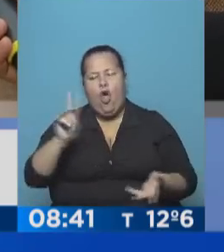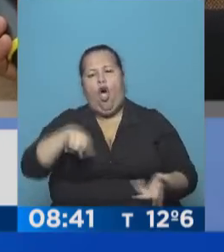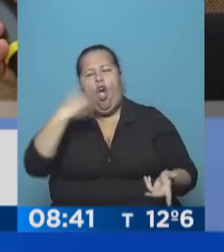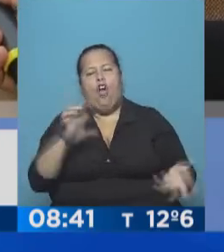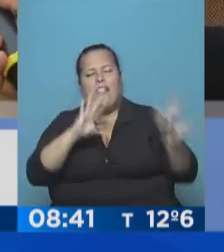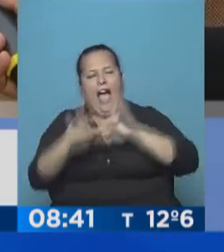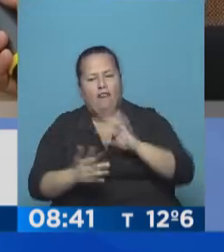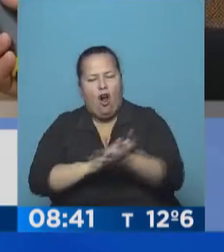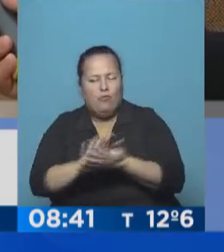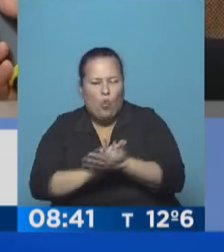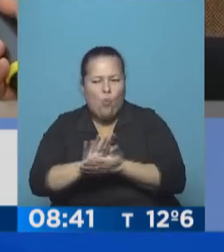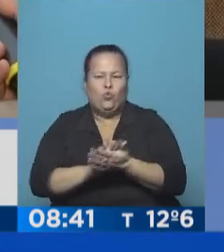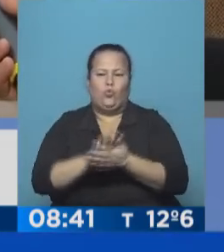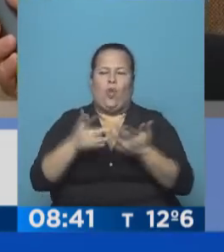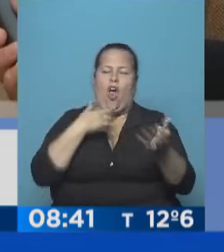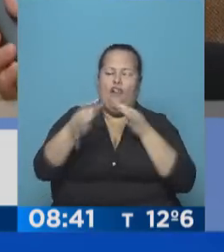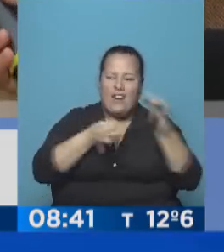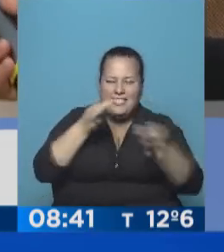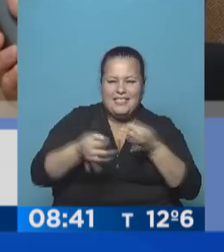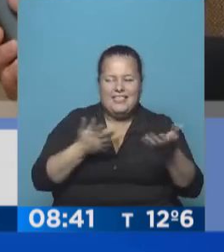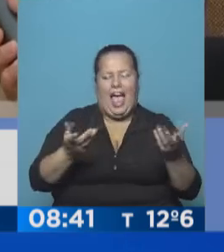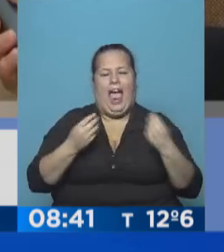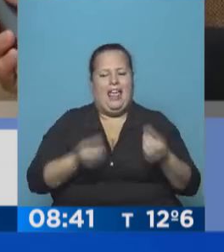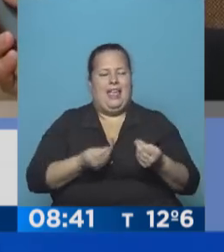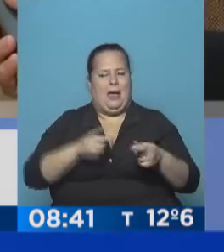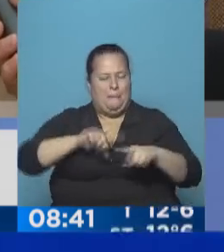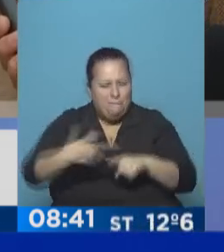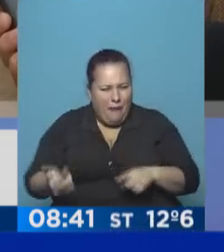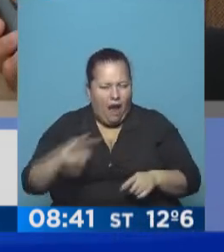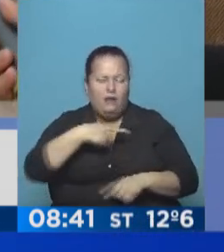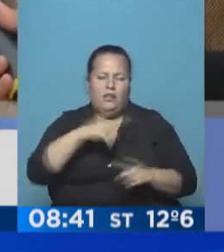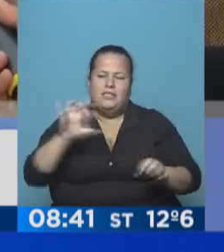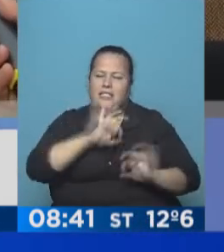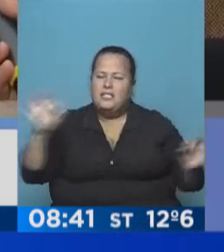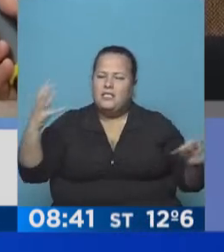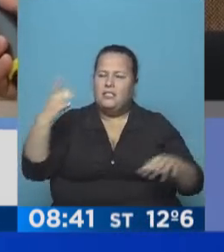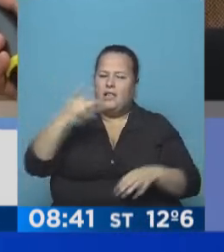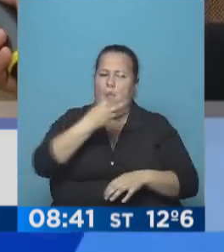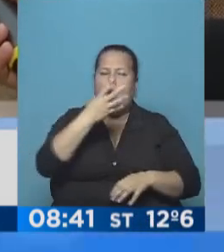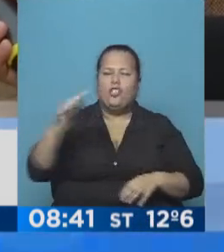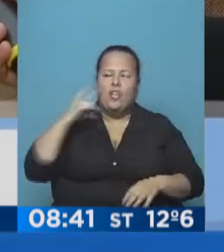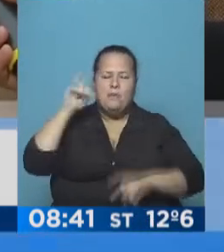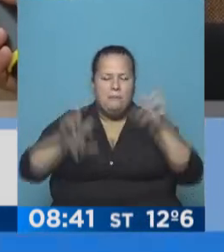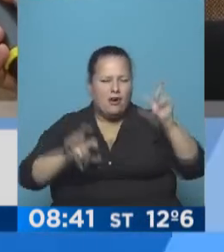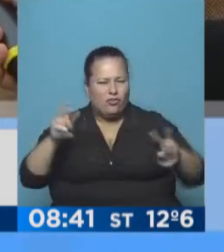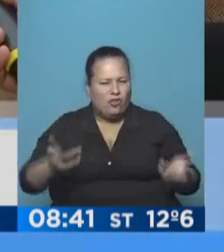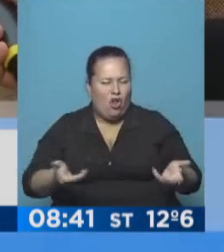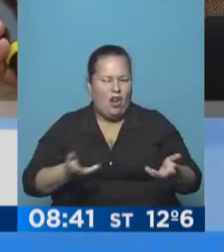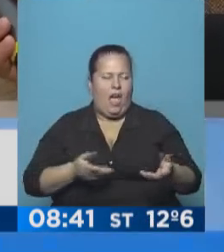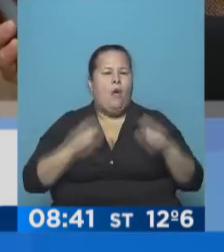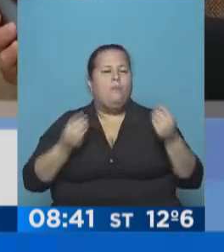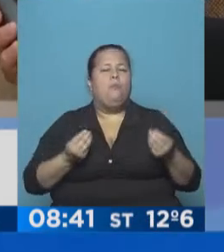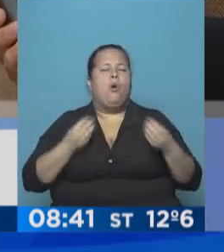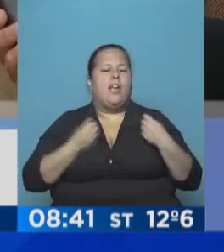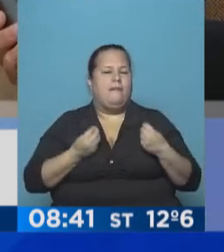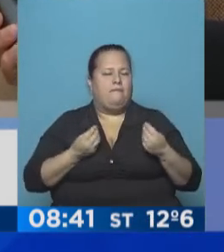de solución, de negociación, de diálogo, de instancia, que el paro y dejar sin servicio a casi 400.000 usuarios? Porque ¿qué